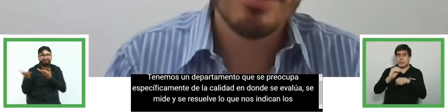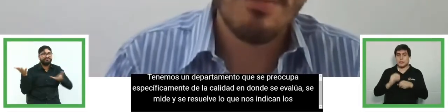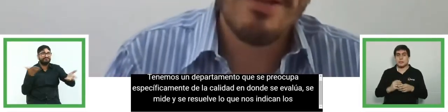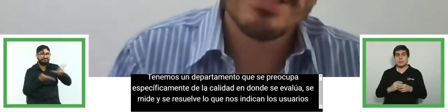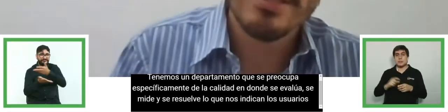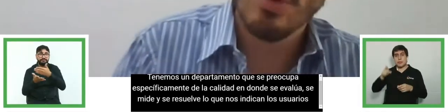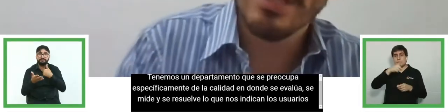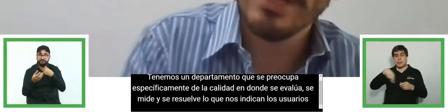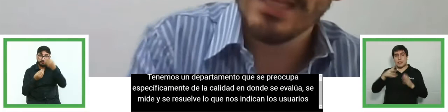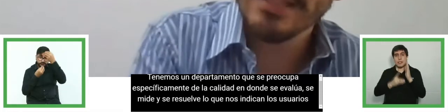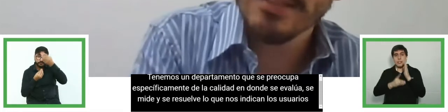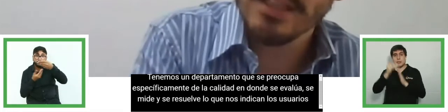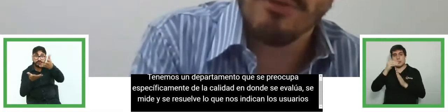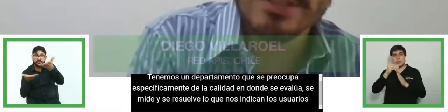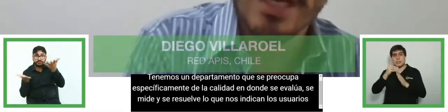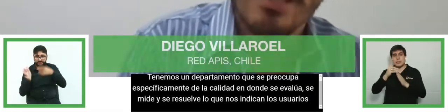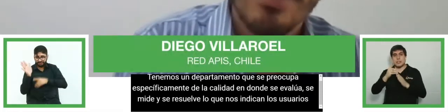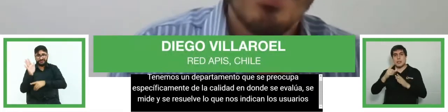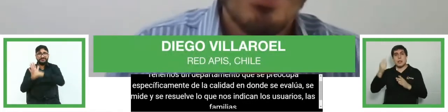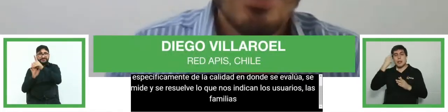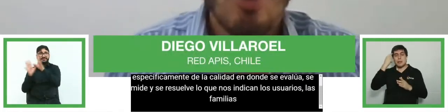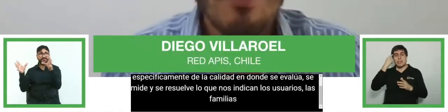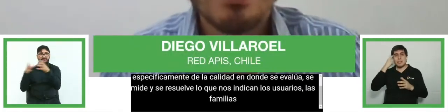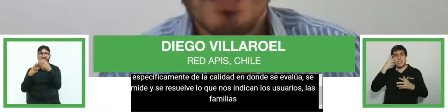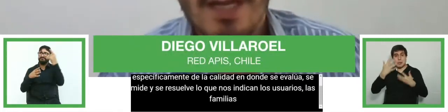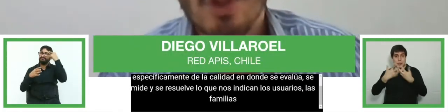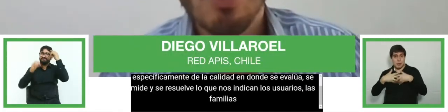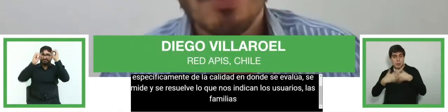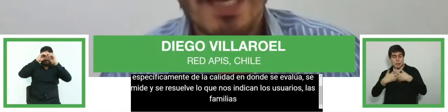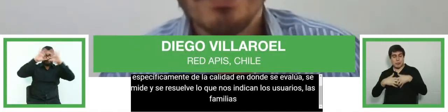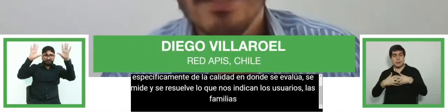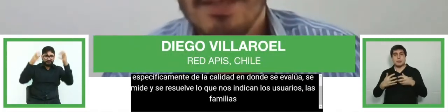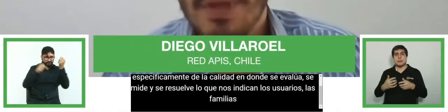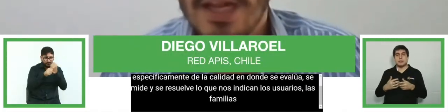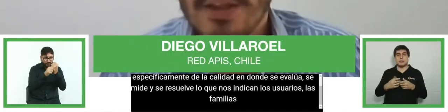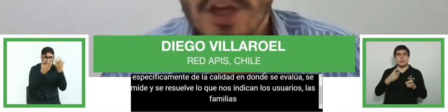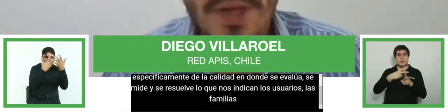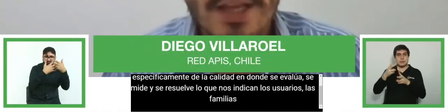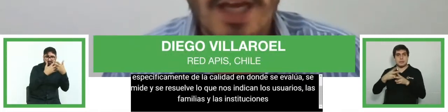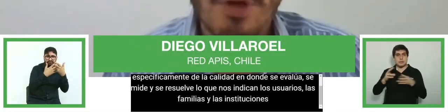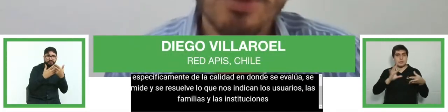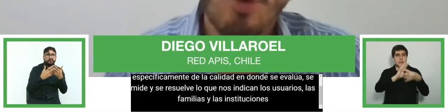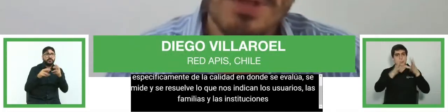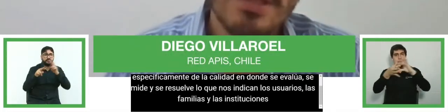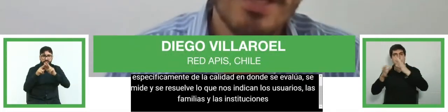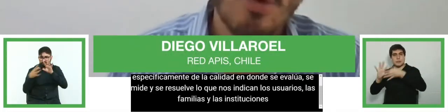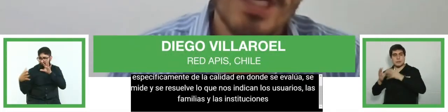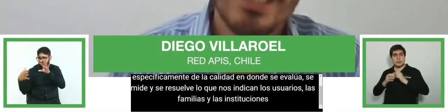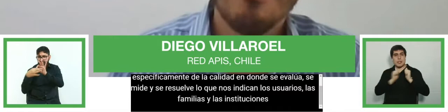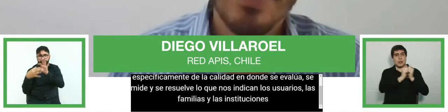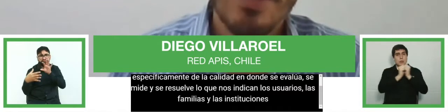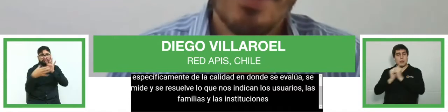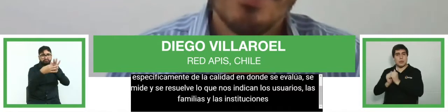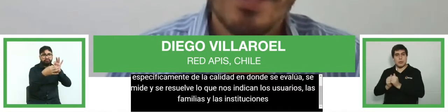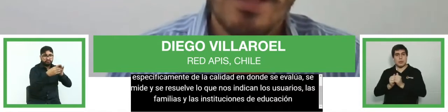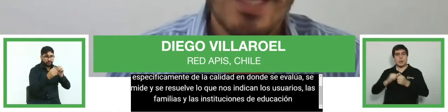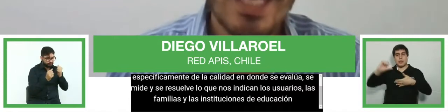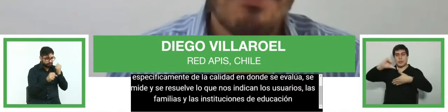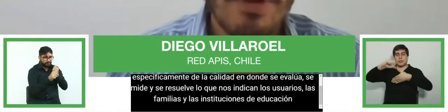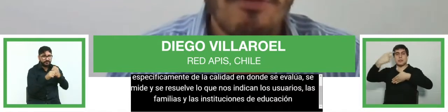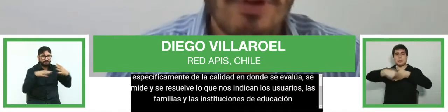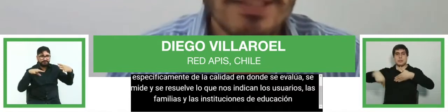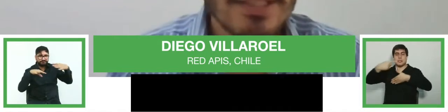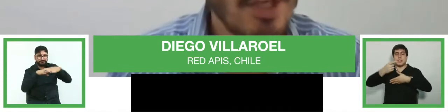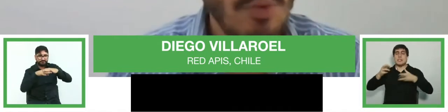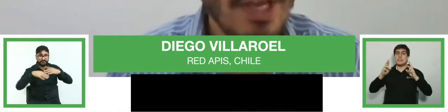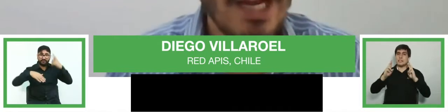todos estos sistemas y avanzando en inteligencia artificial y obviamente generando muchas alianzas también en Latinoamérica, y por eso comentaba que ojalá desde acá